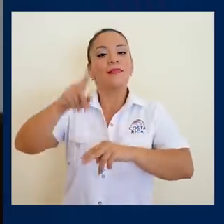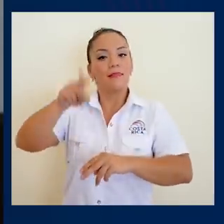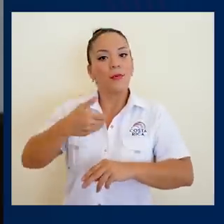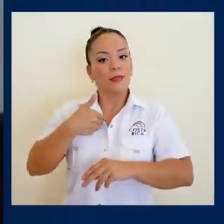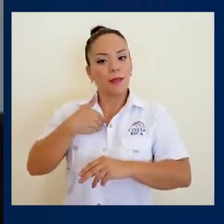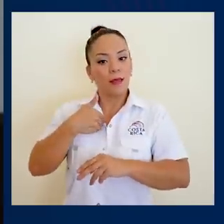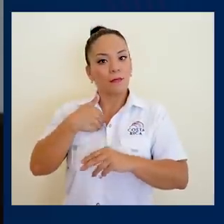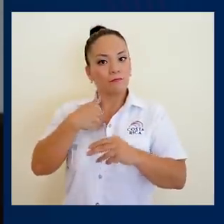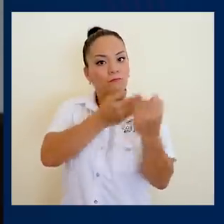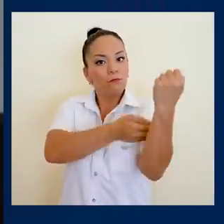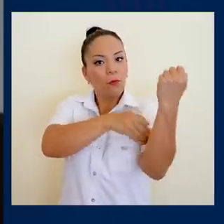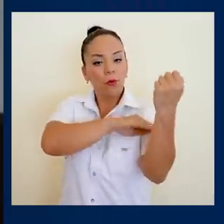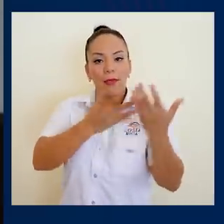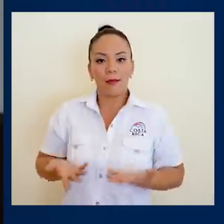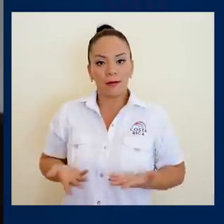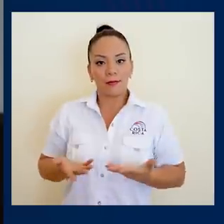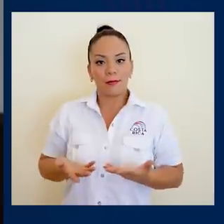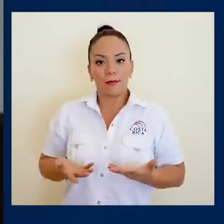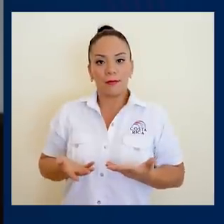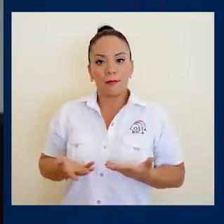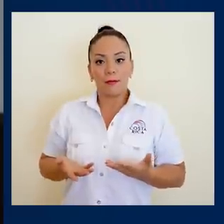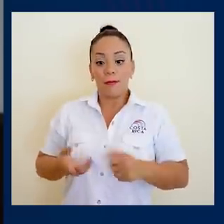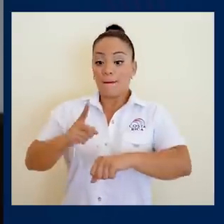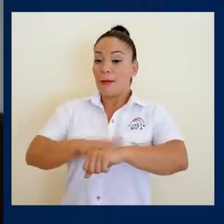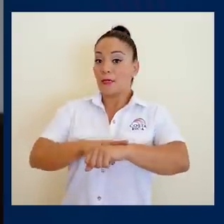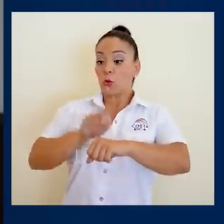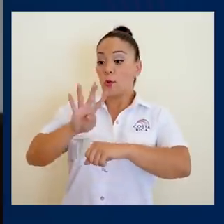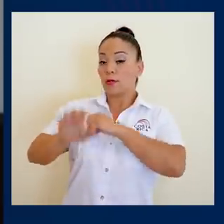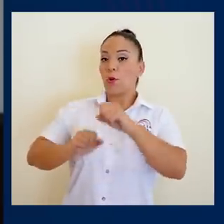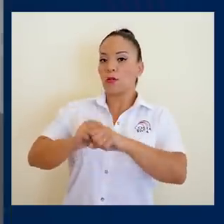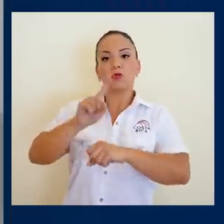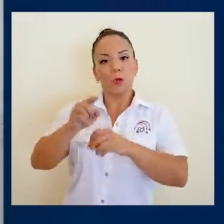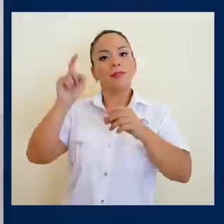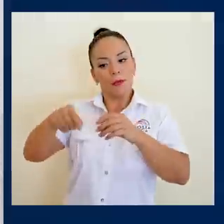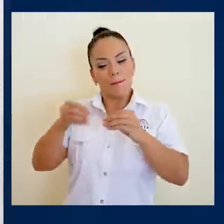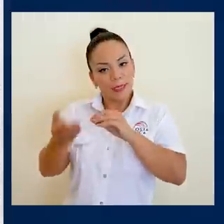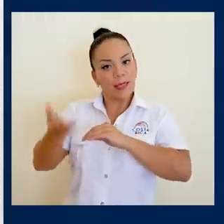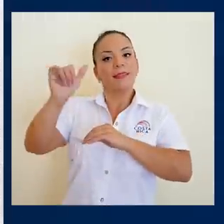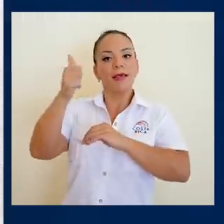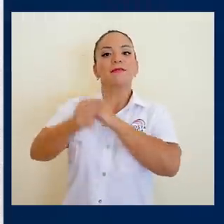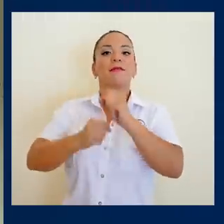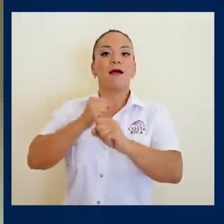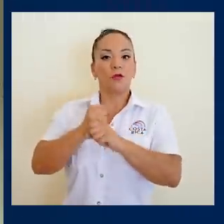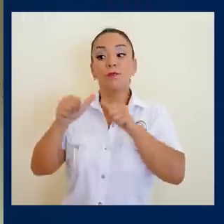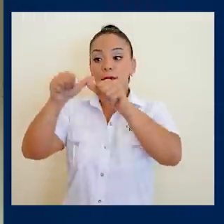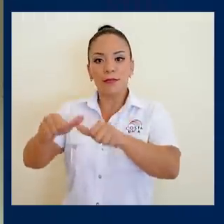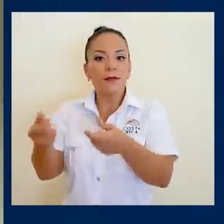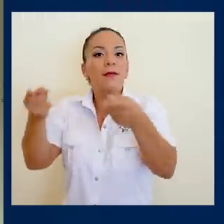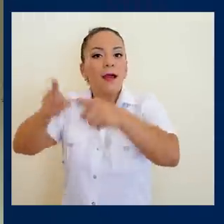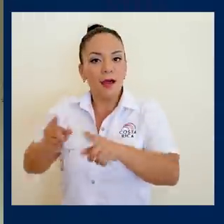potestad de elevar el plazo de 4 a 10 años para la prescripción cuando